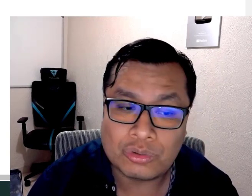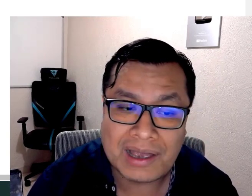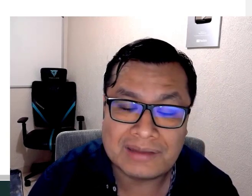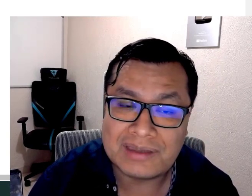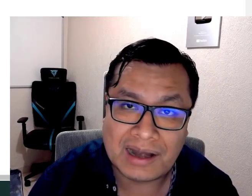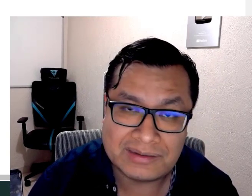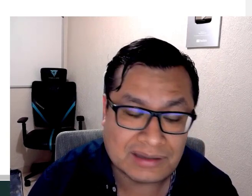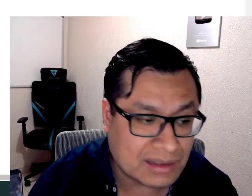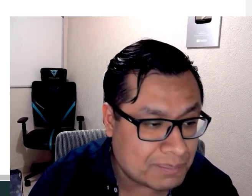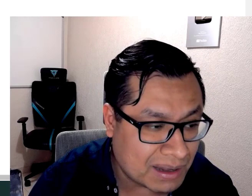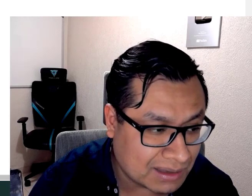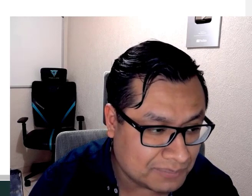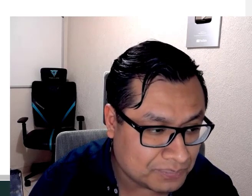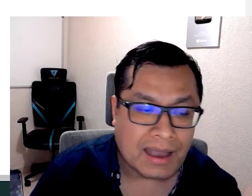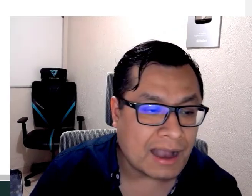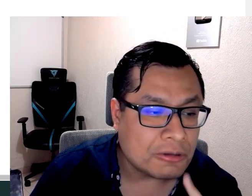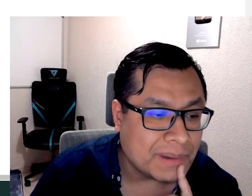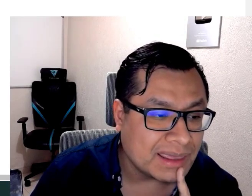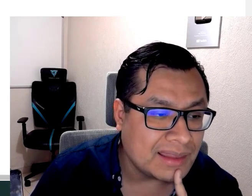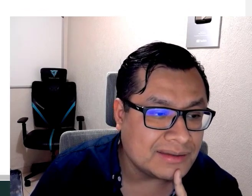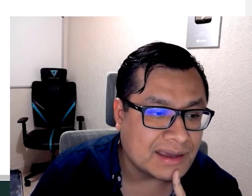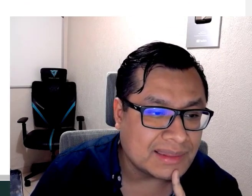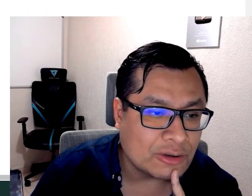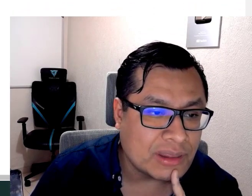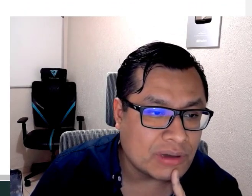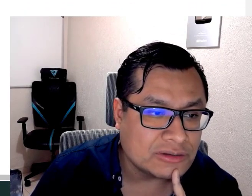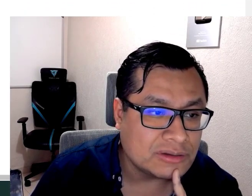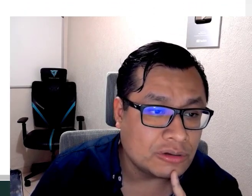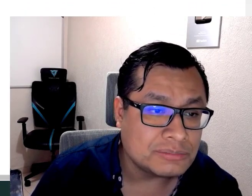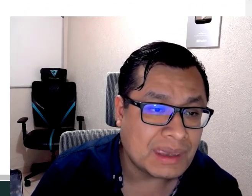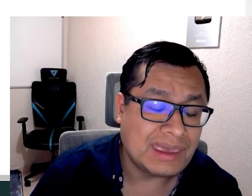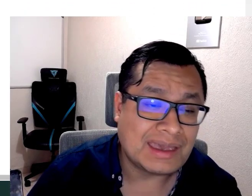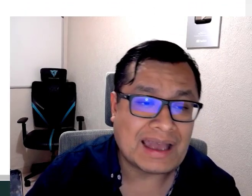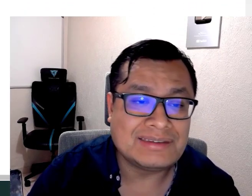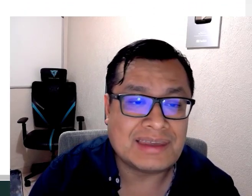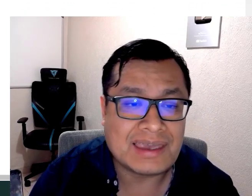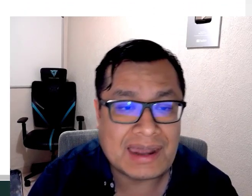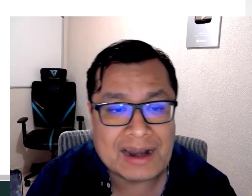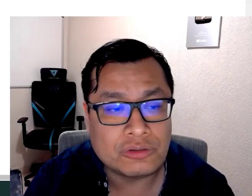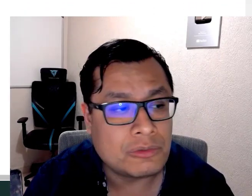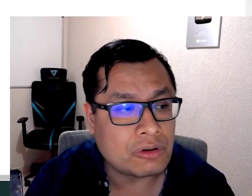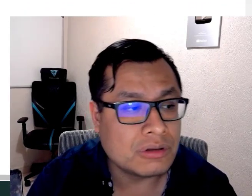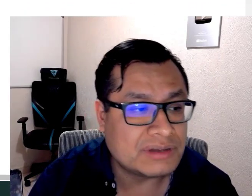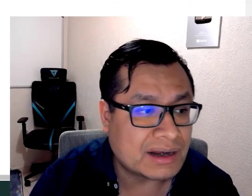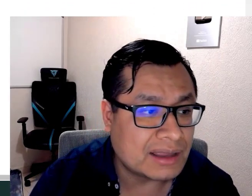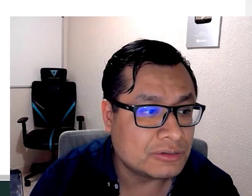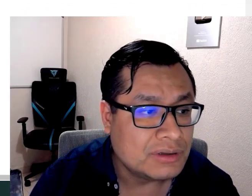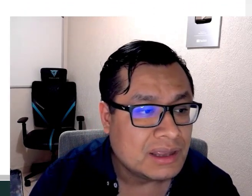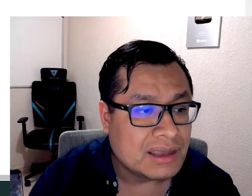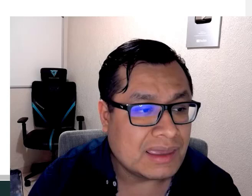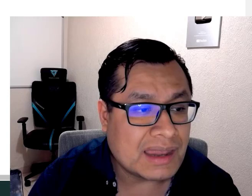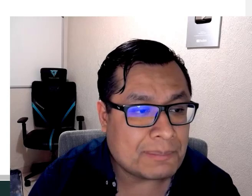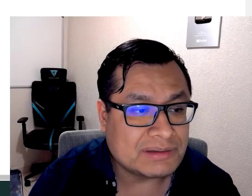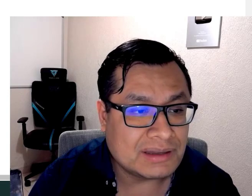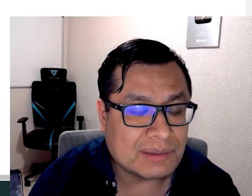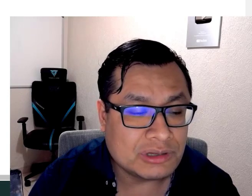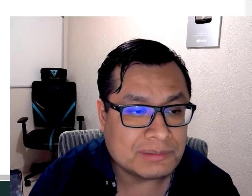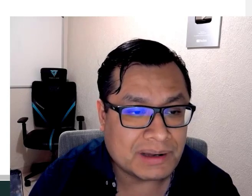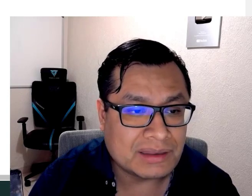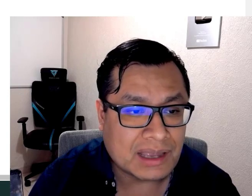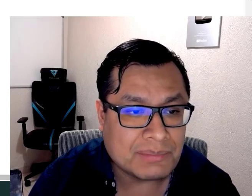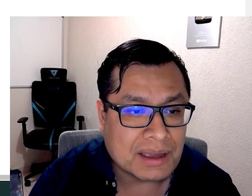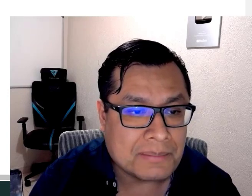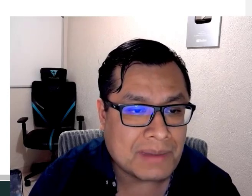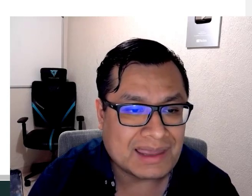de infraestructura que se realizan en el plantel acompañada del secretario de educación mexiquense gerardo monroy serrando y de la presidenta